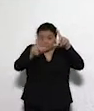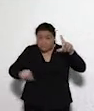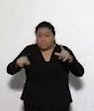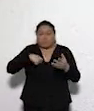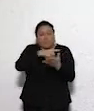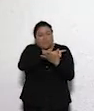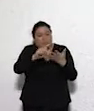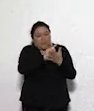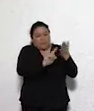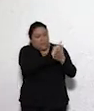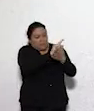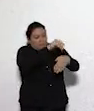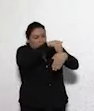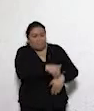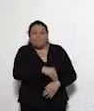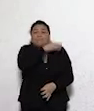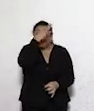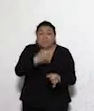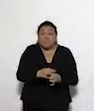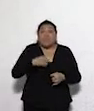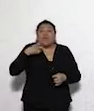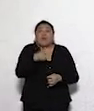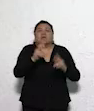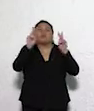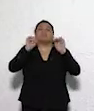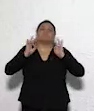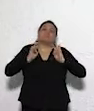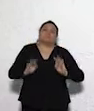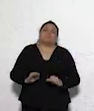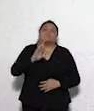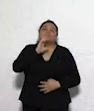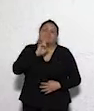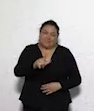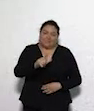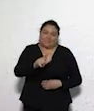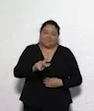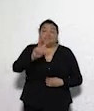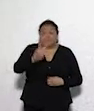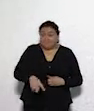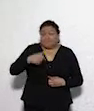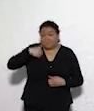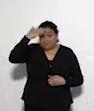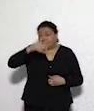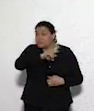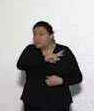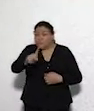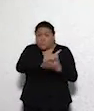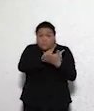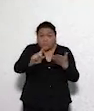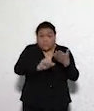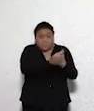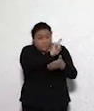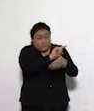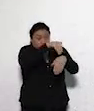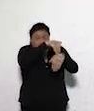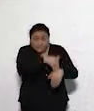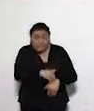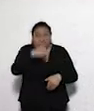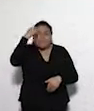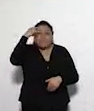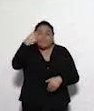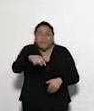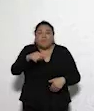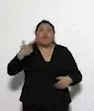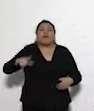para alcanzar la tan anhelada paz en nuestra patria. Es el Estado de Derecho el camino para recuperar la confianza en